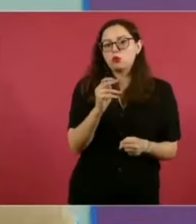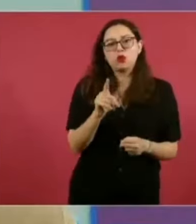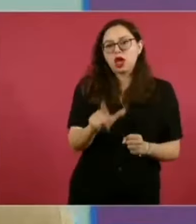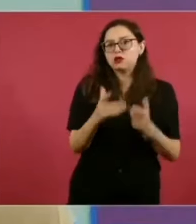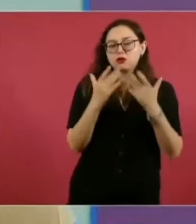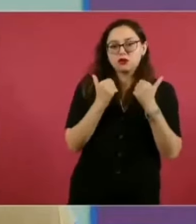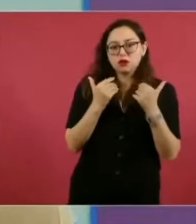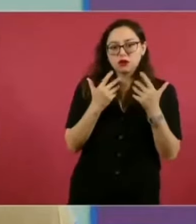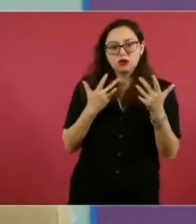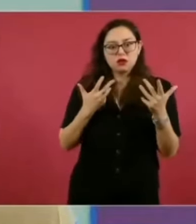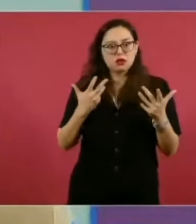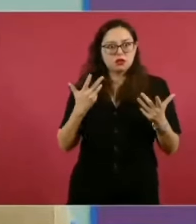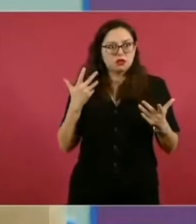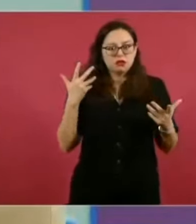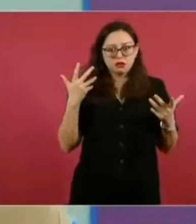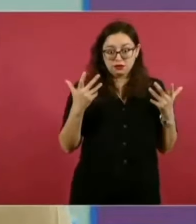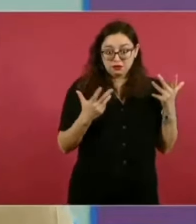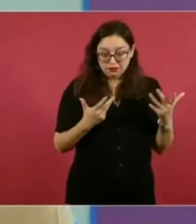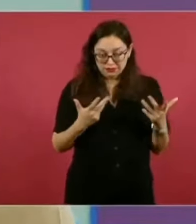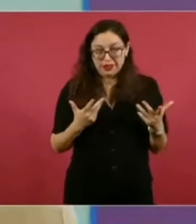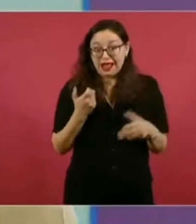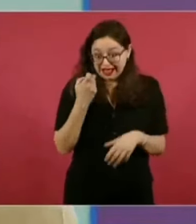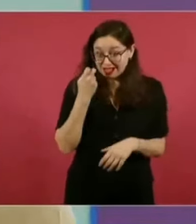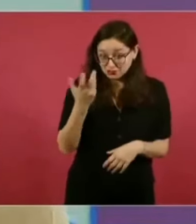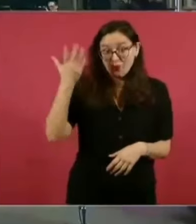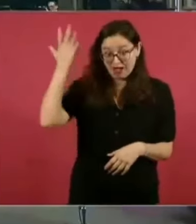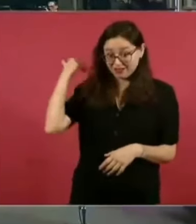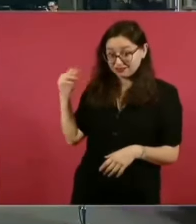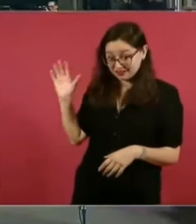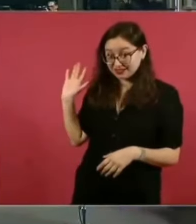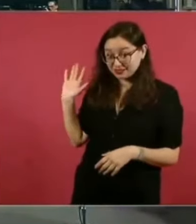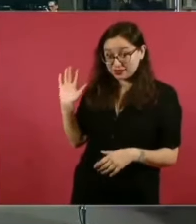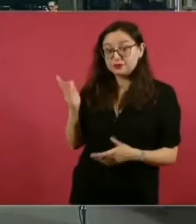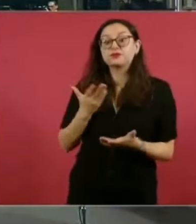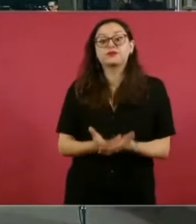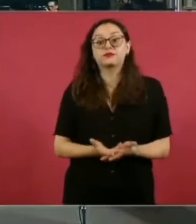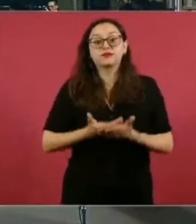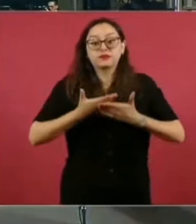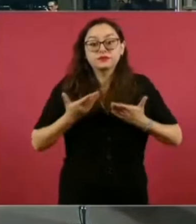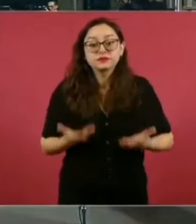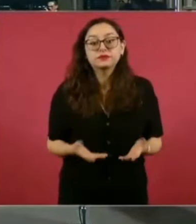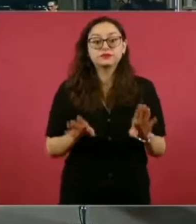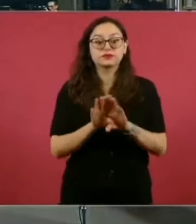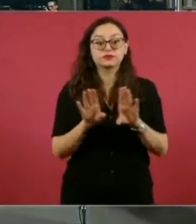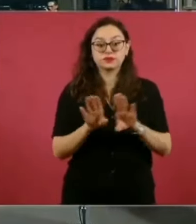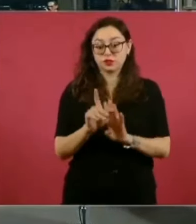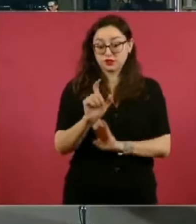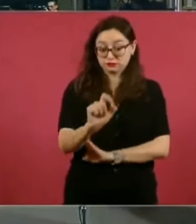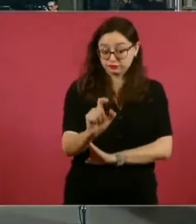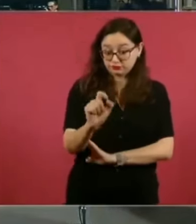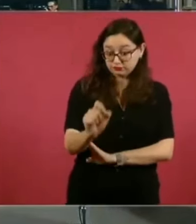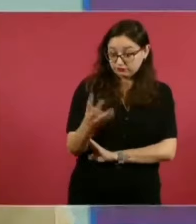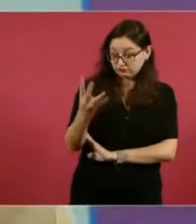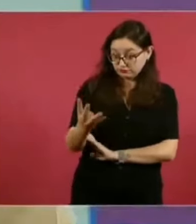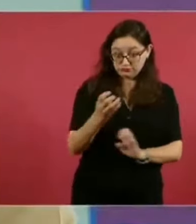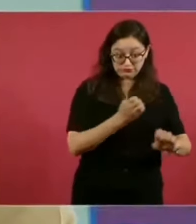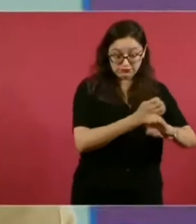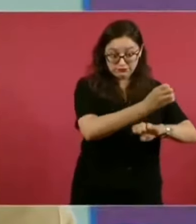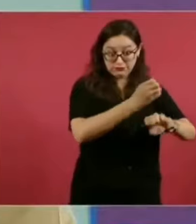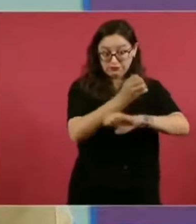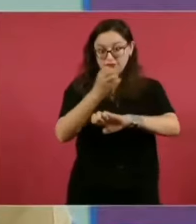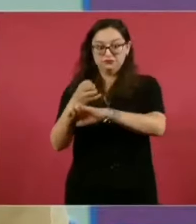Bienestar lo que se pretende es que es una red nacional de hospitales, de centros de salud, que con un buen sistema de